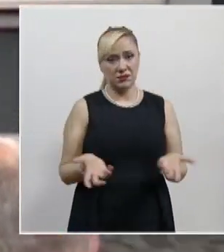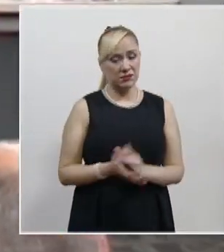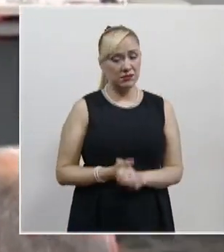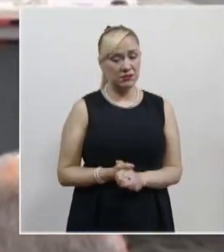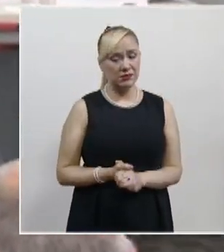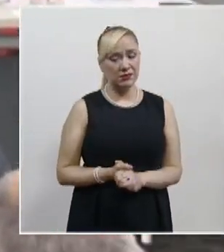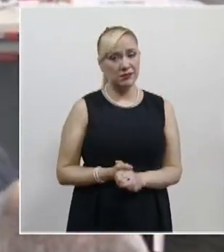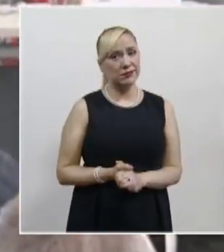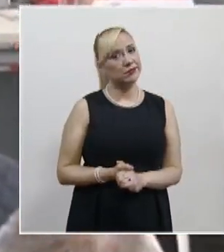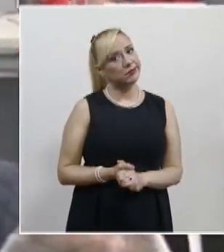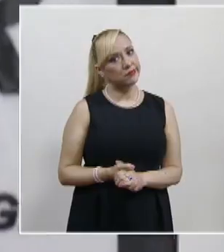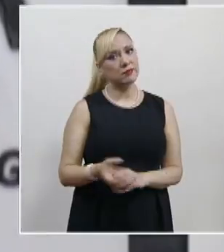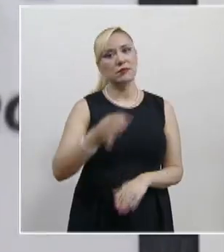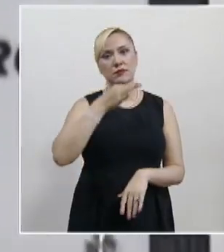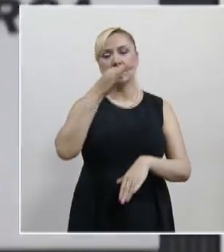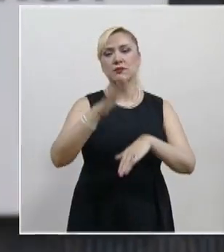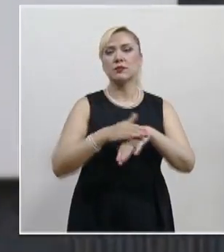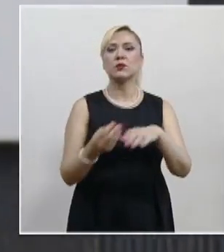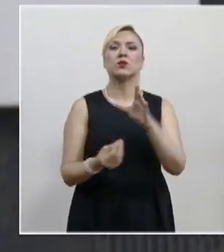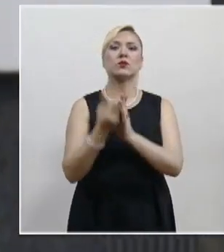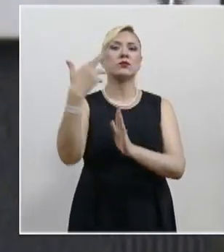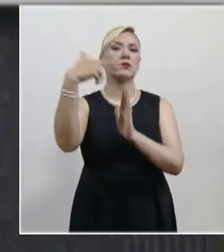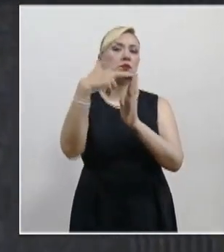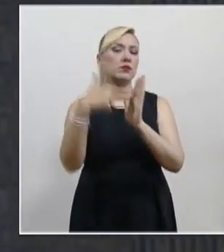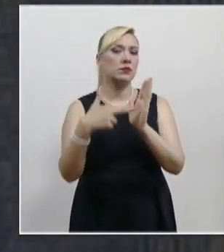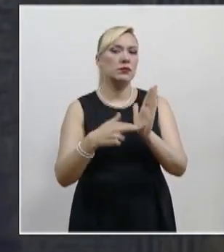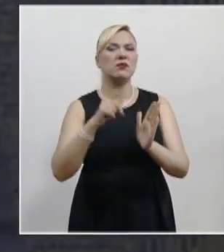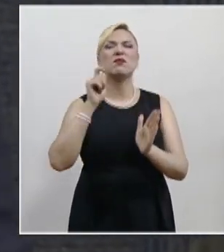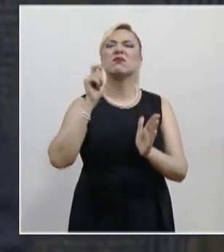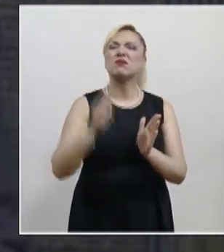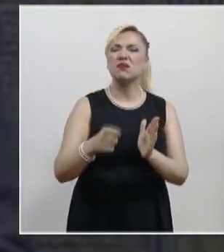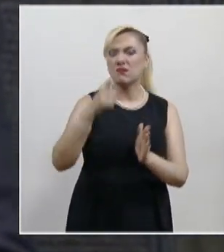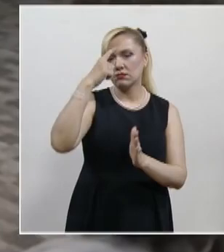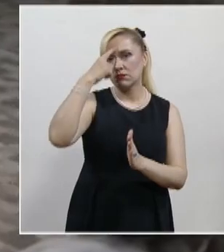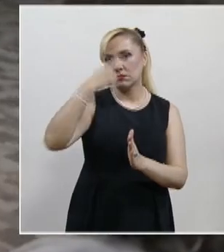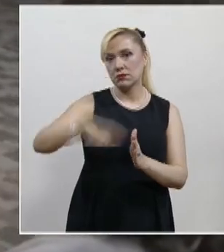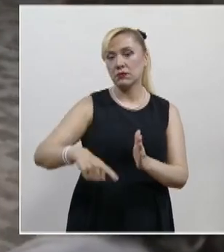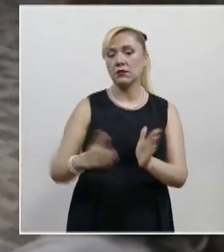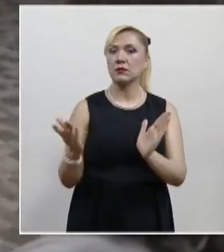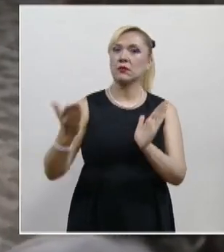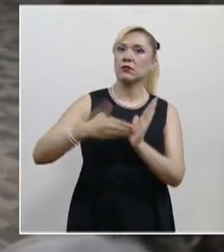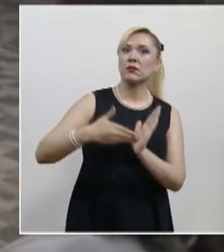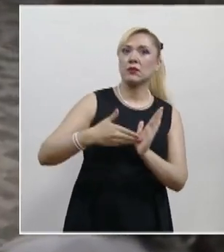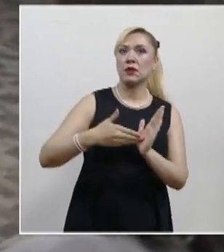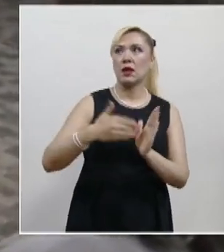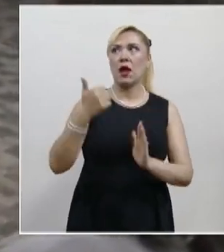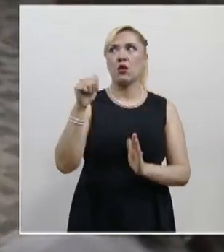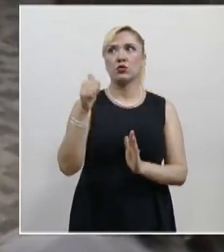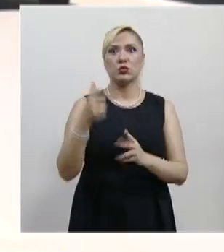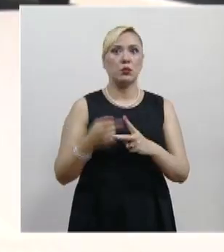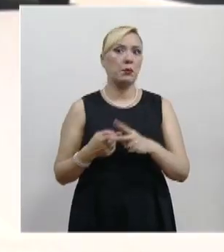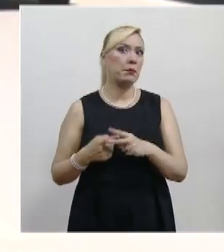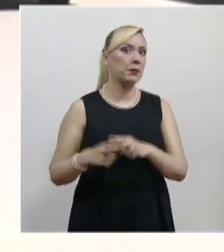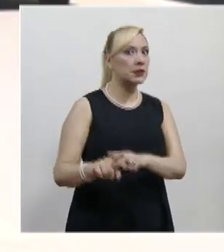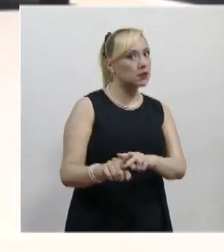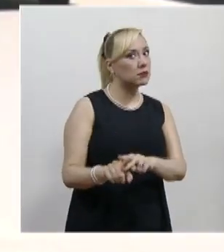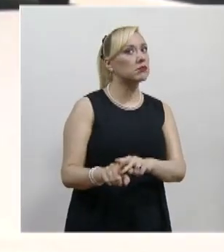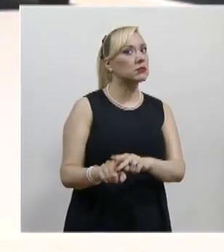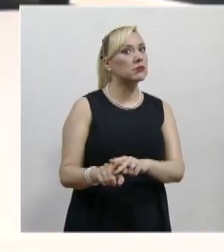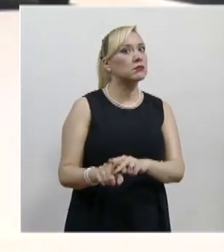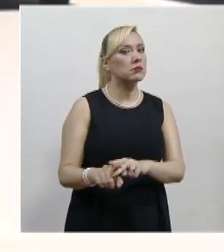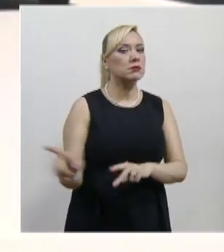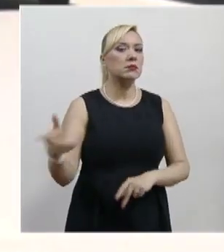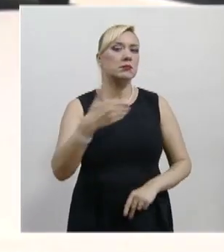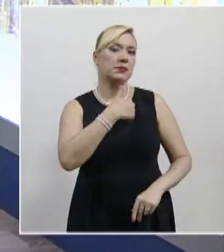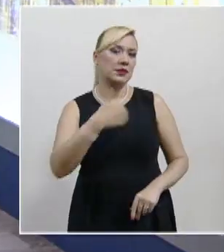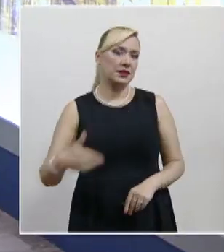También hizo referencia a los nuevos requisitos de la Carta Aporte, cuya etapa de sanciones comenzará a aplicarse en el mes de agosto. Y comentarte que el presidente